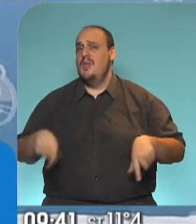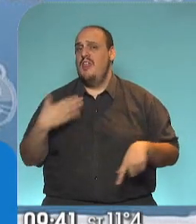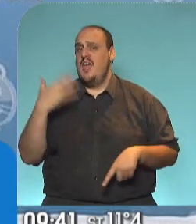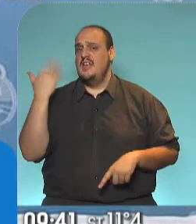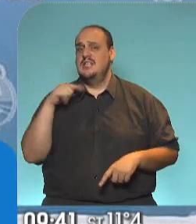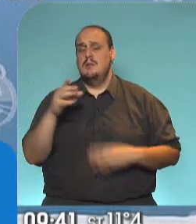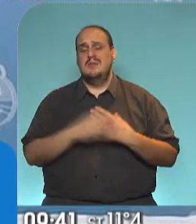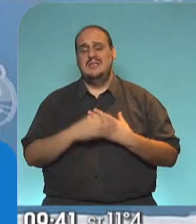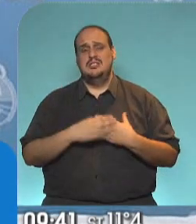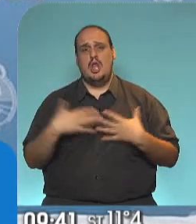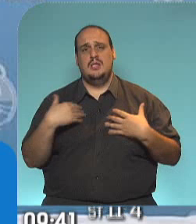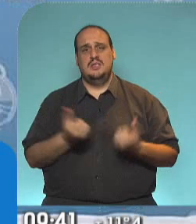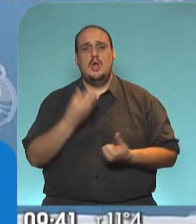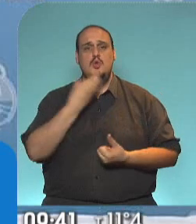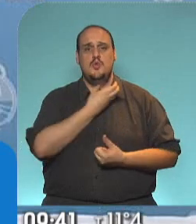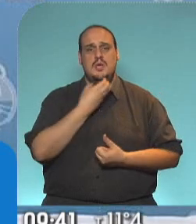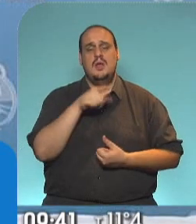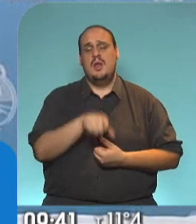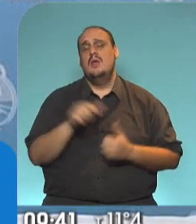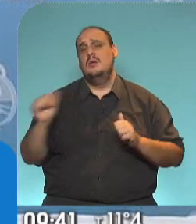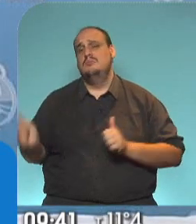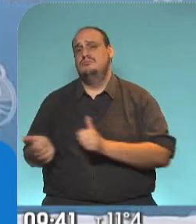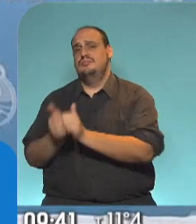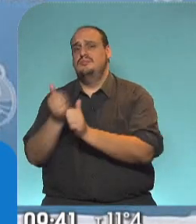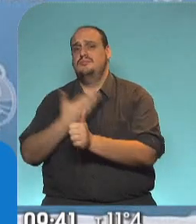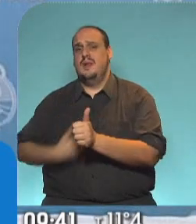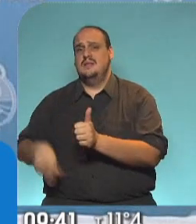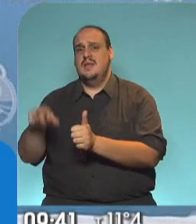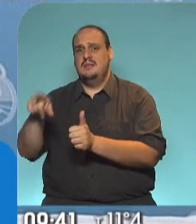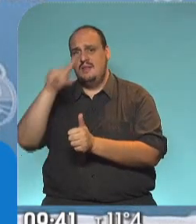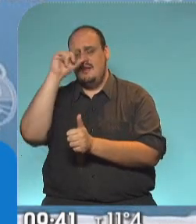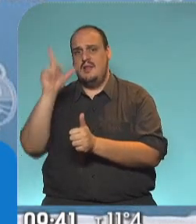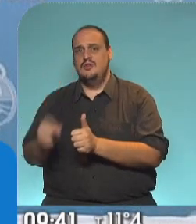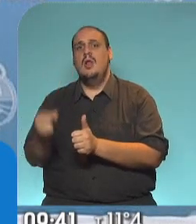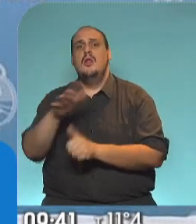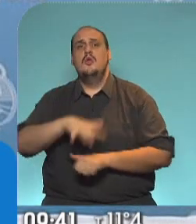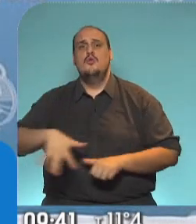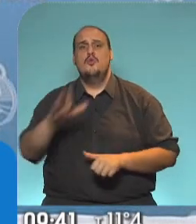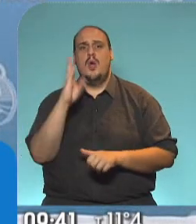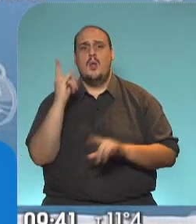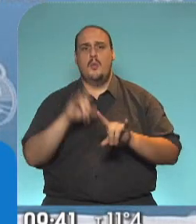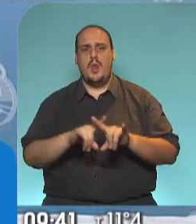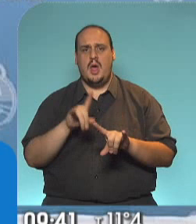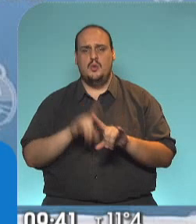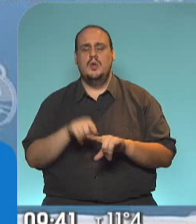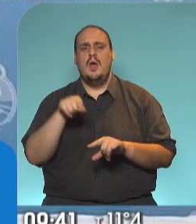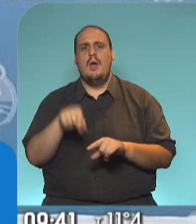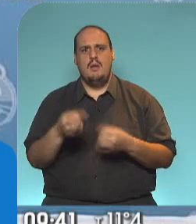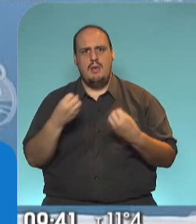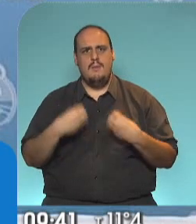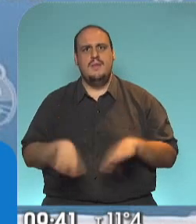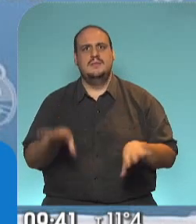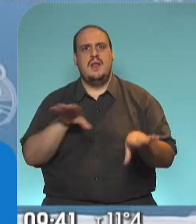acompañó al presidente de la nación al municipio de almirante brown para poder dar inicio a las actividades